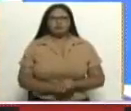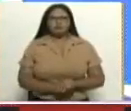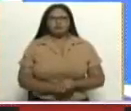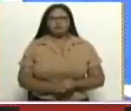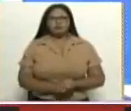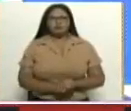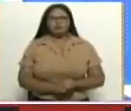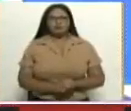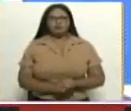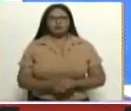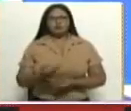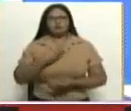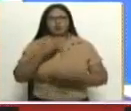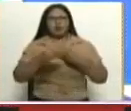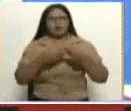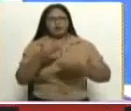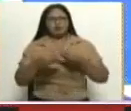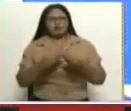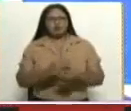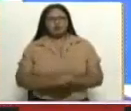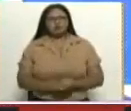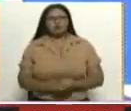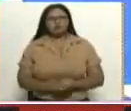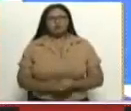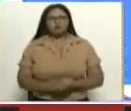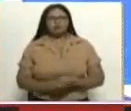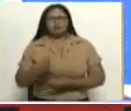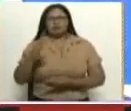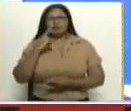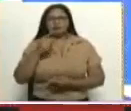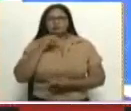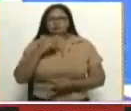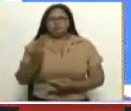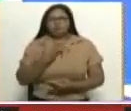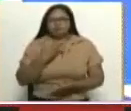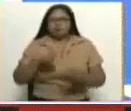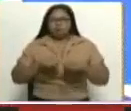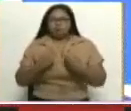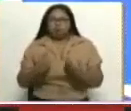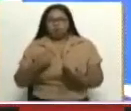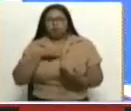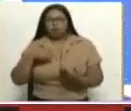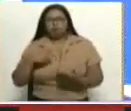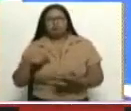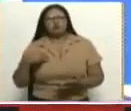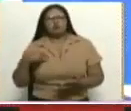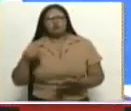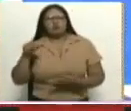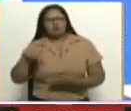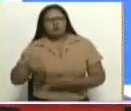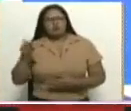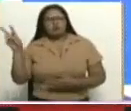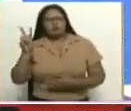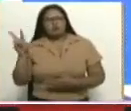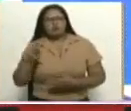su crimen, un crimen de lesa humanidad contra el pueblo de Venezuela.